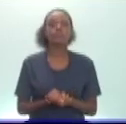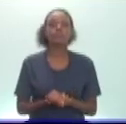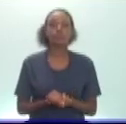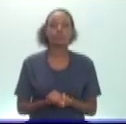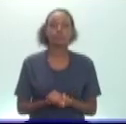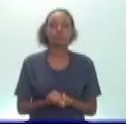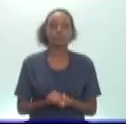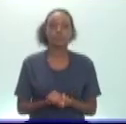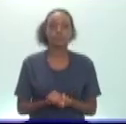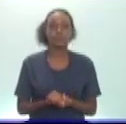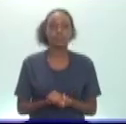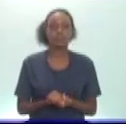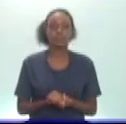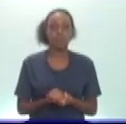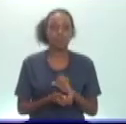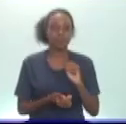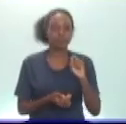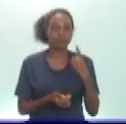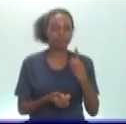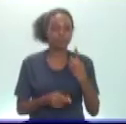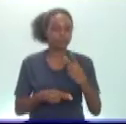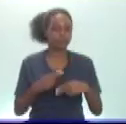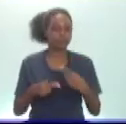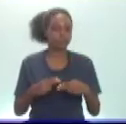Lo primero era adicionar